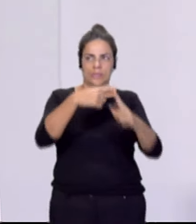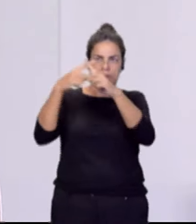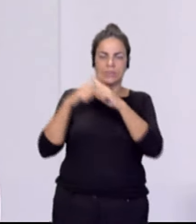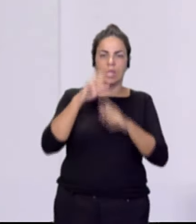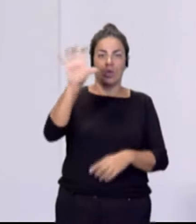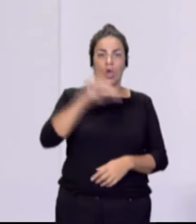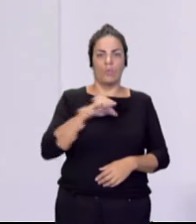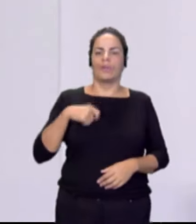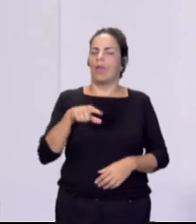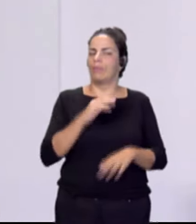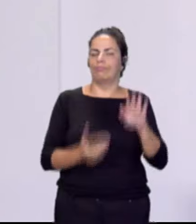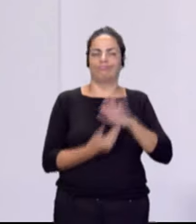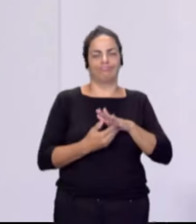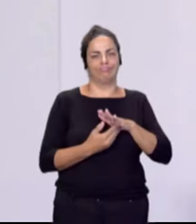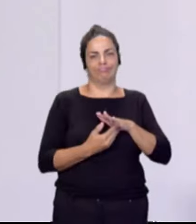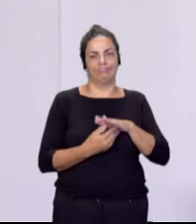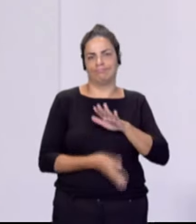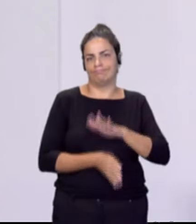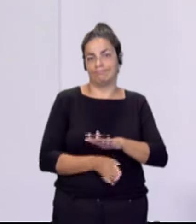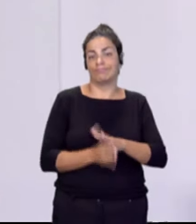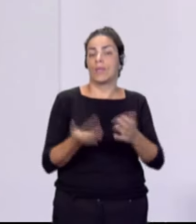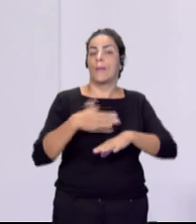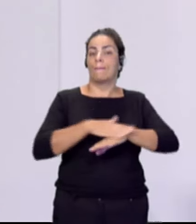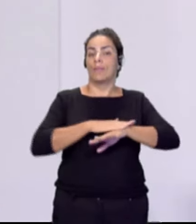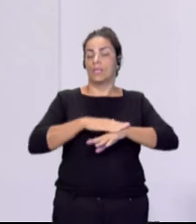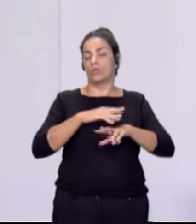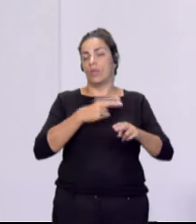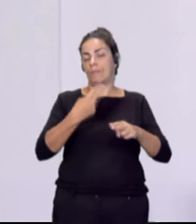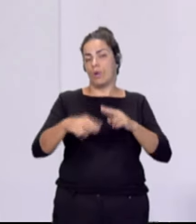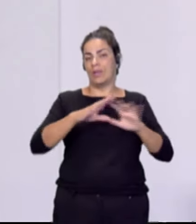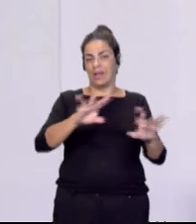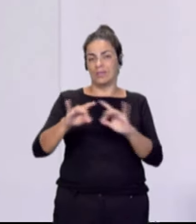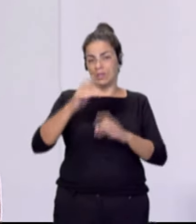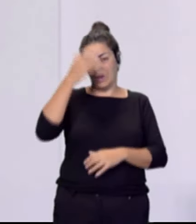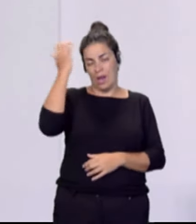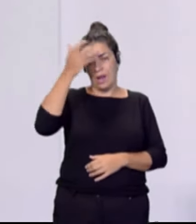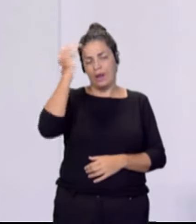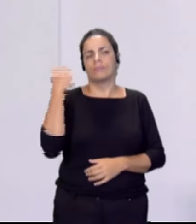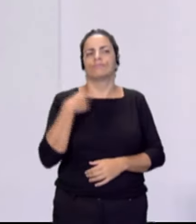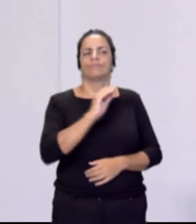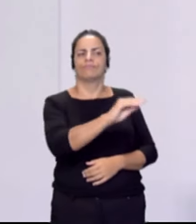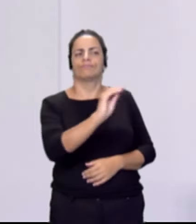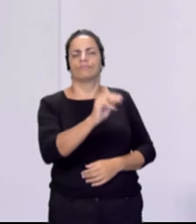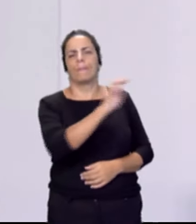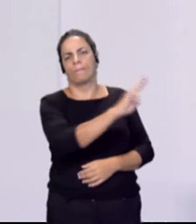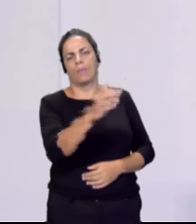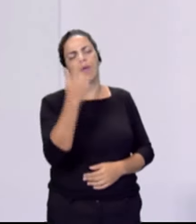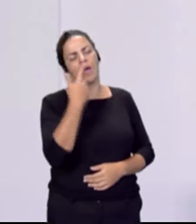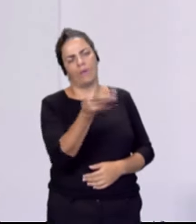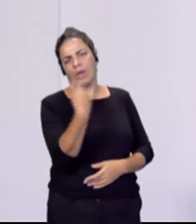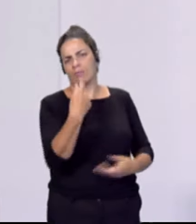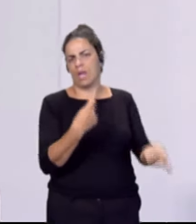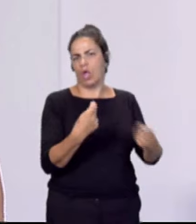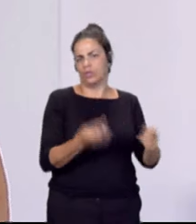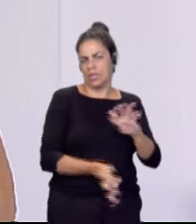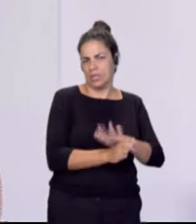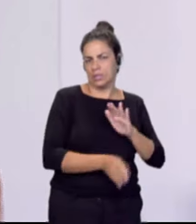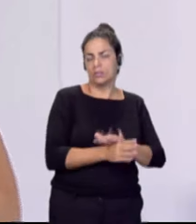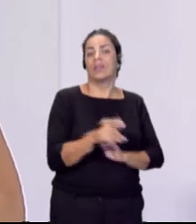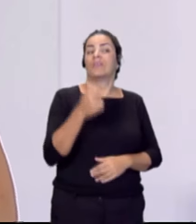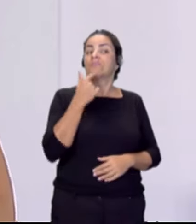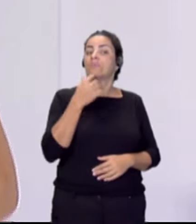siguen estancadas. El ministro de Política Territorial, Ángel Víctor Torres, ha llamado a los populares a volver a la negociación. Plantea sentarse